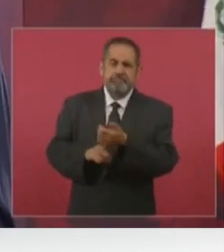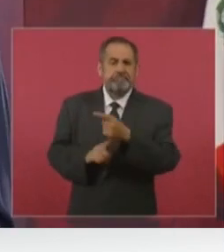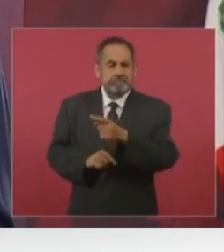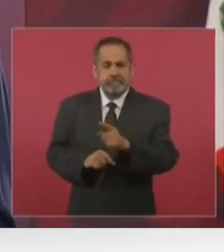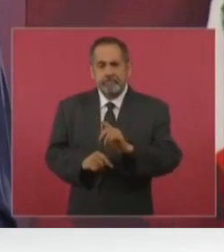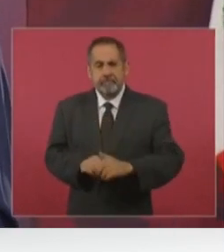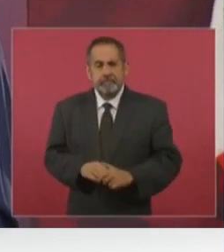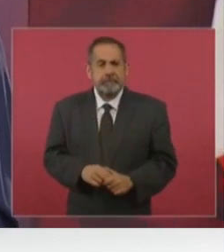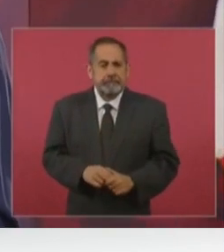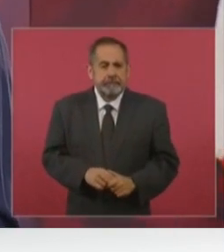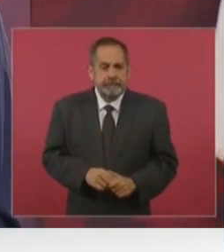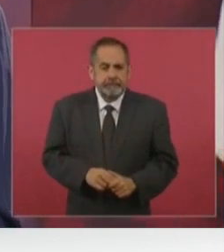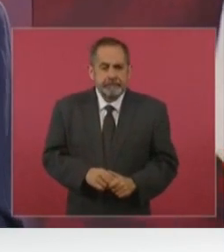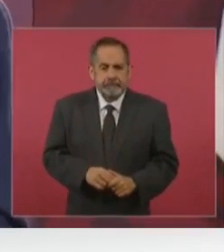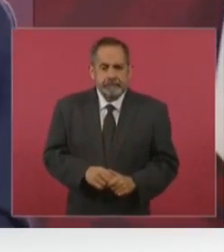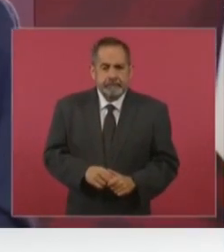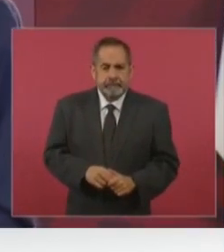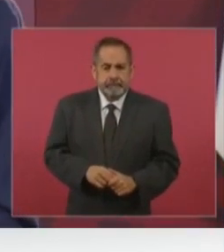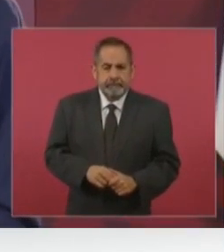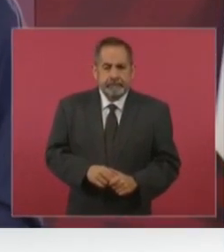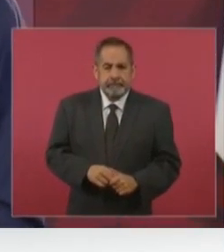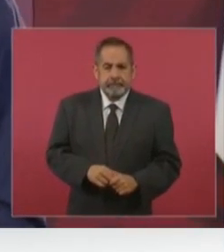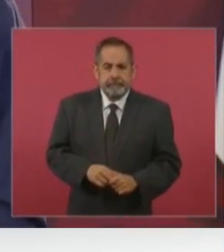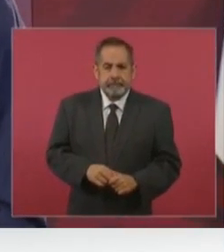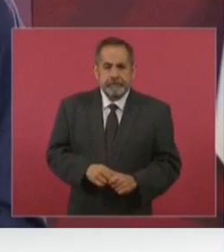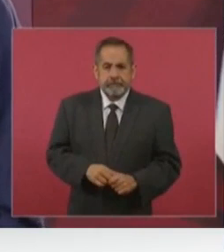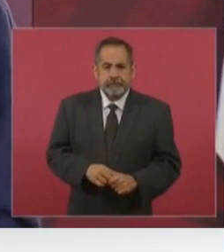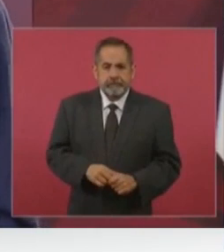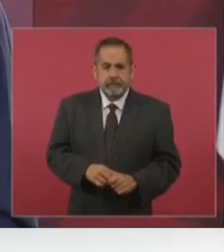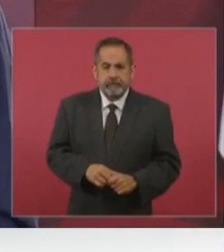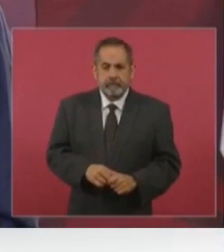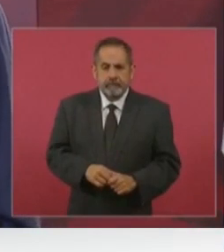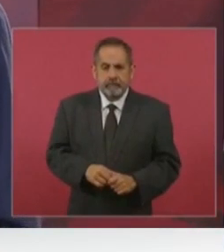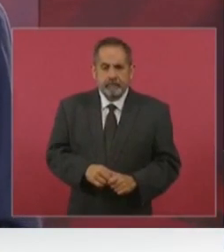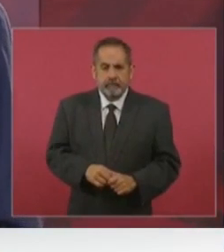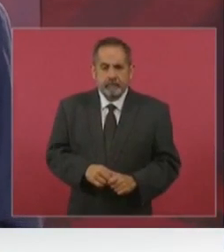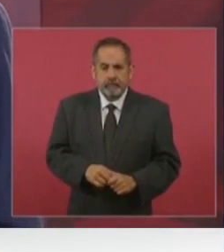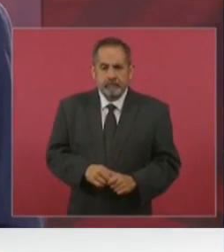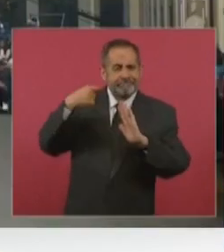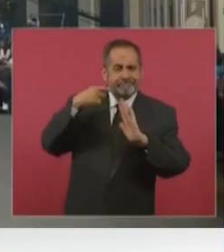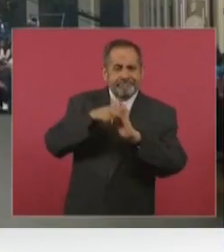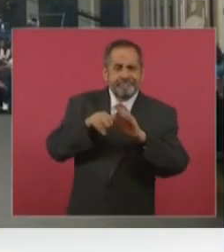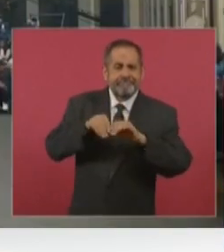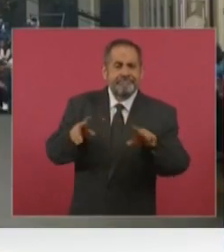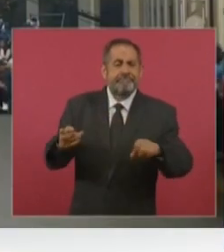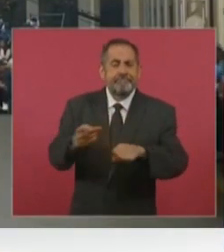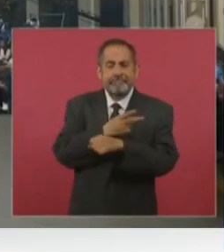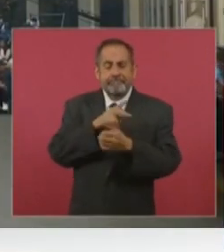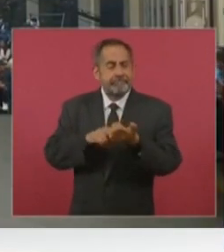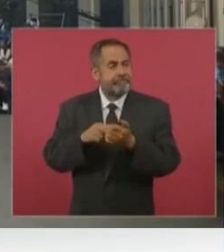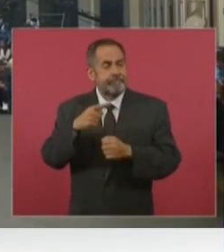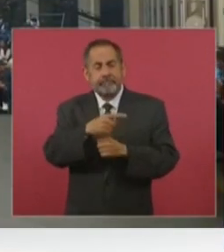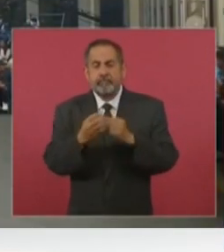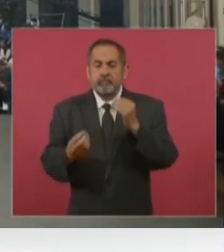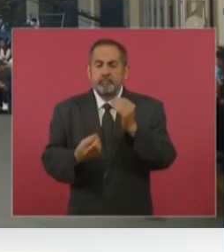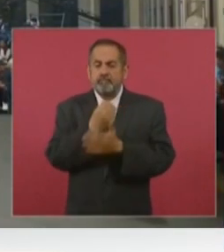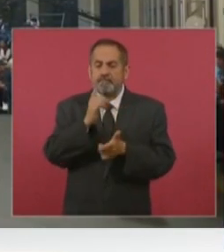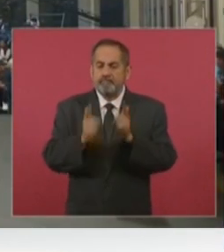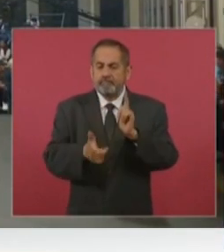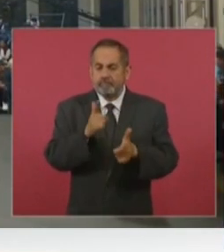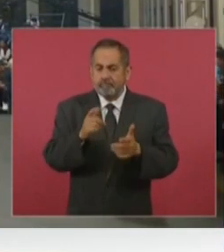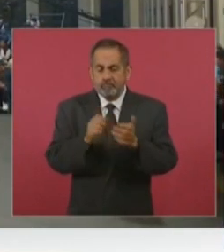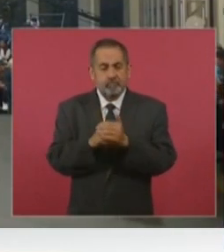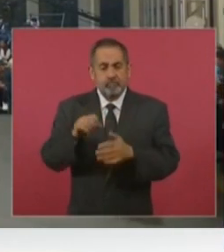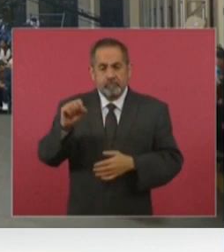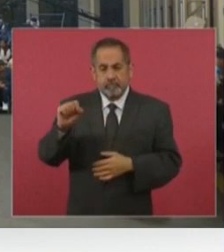lo que denominó una nueva etapa. Apuntó que esta reunión con los consejeros tendría el propósito de intercambiar puntos de vista para que el INE